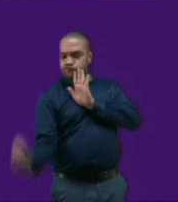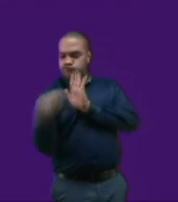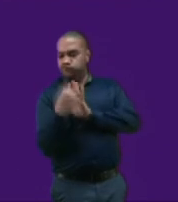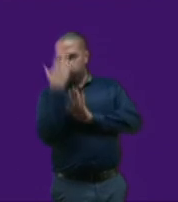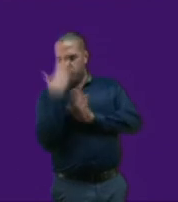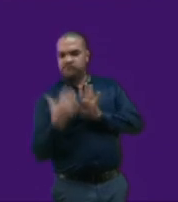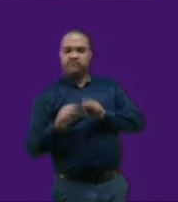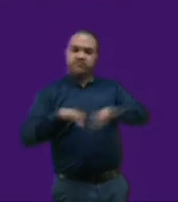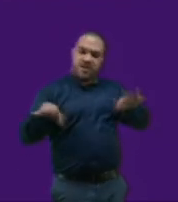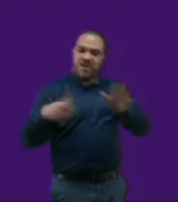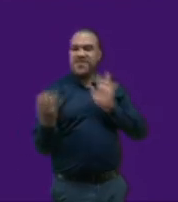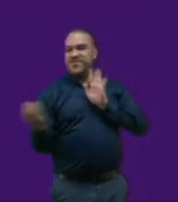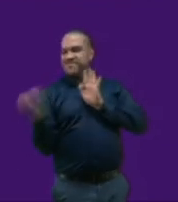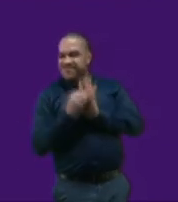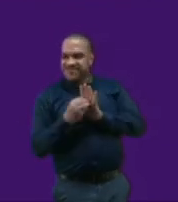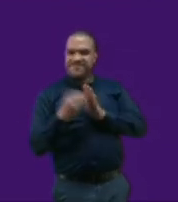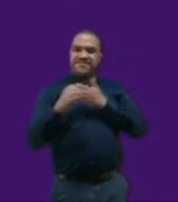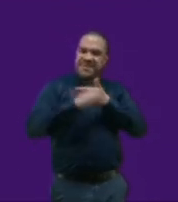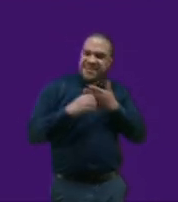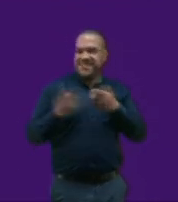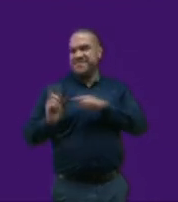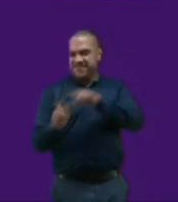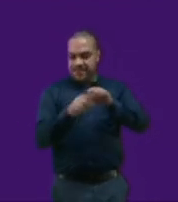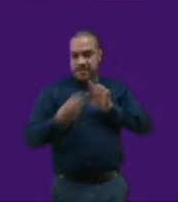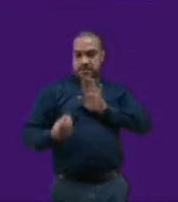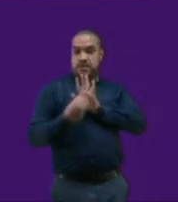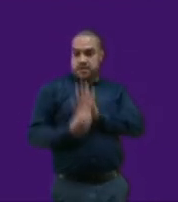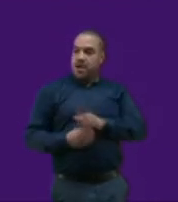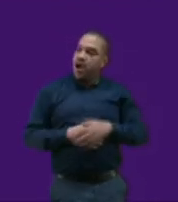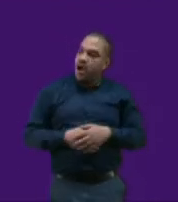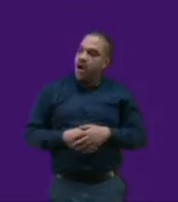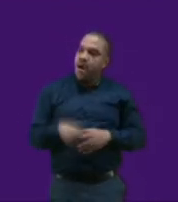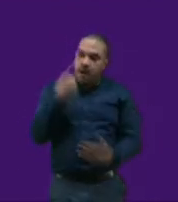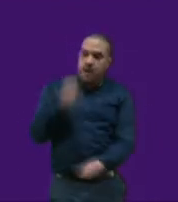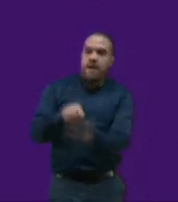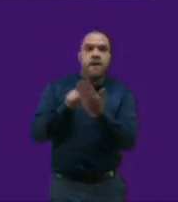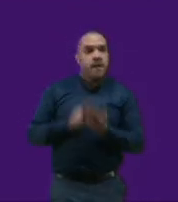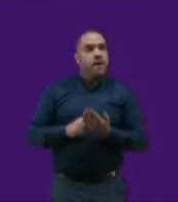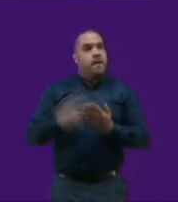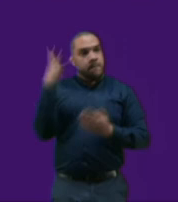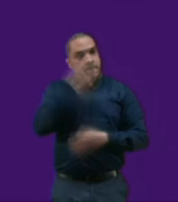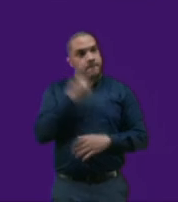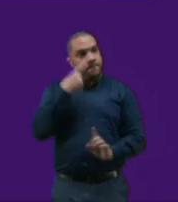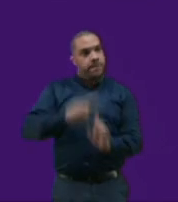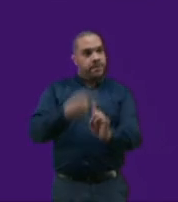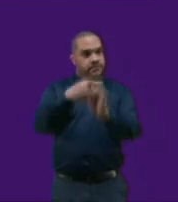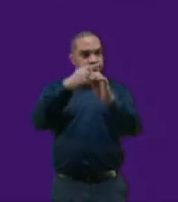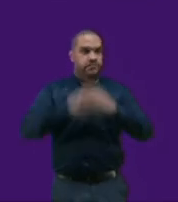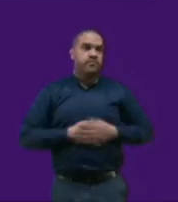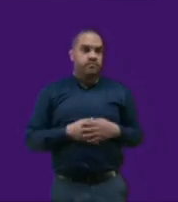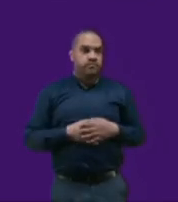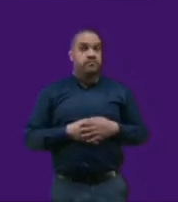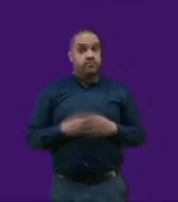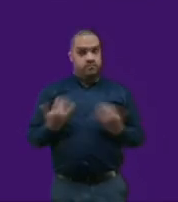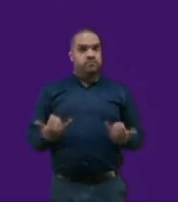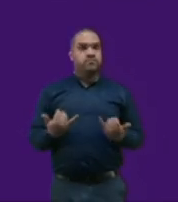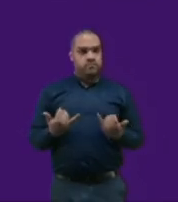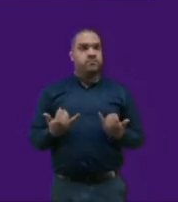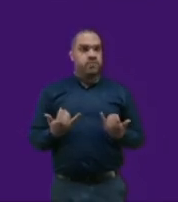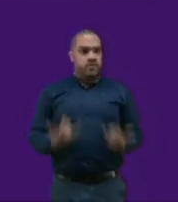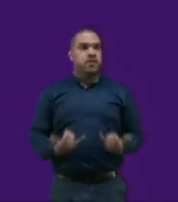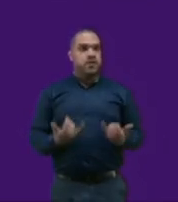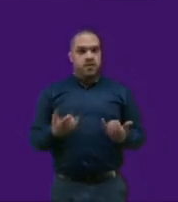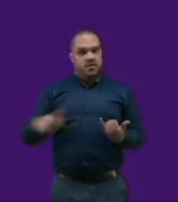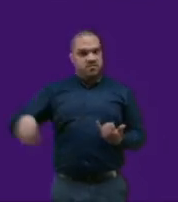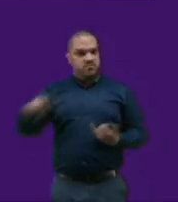viendo todas esas emociones positivas que puede tener una persona o se puede encontrar además qué es lo que está moviendo a alguien para que